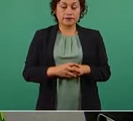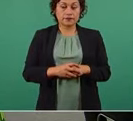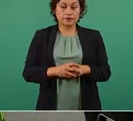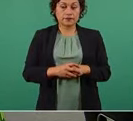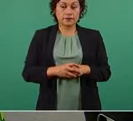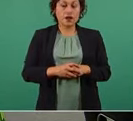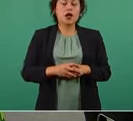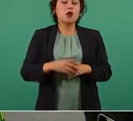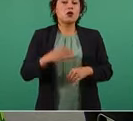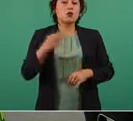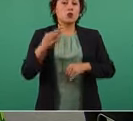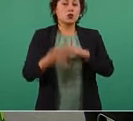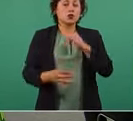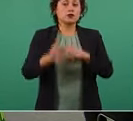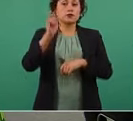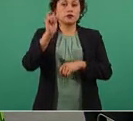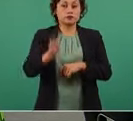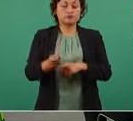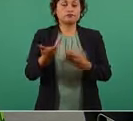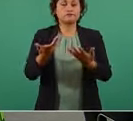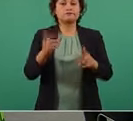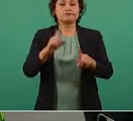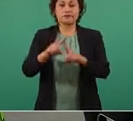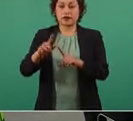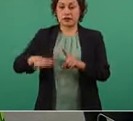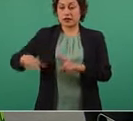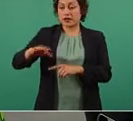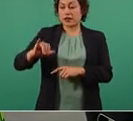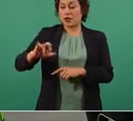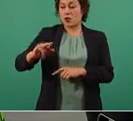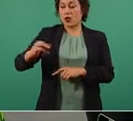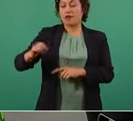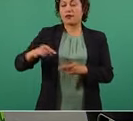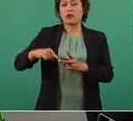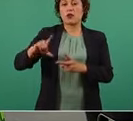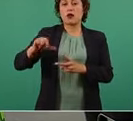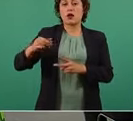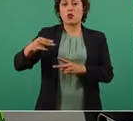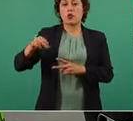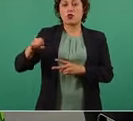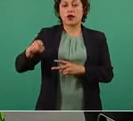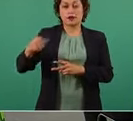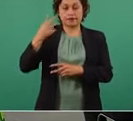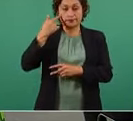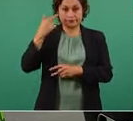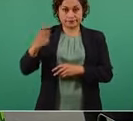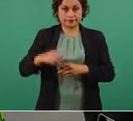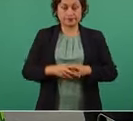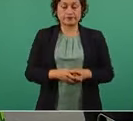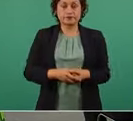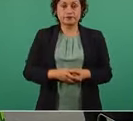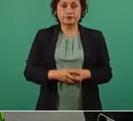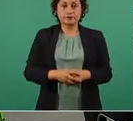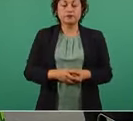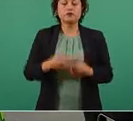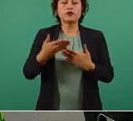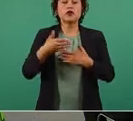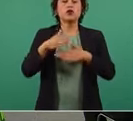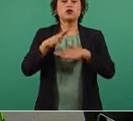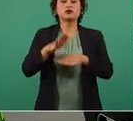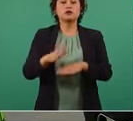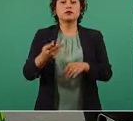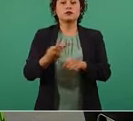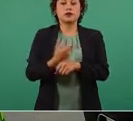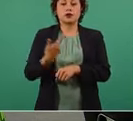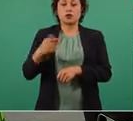Y por último, los mandos especiales en Badiraguato y La Laguna. La que sigue, por favor. En lo que se refiere a operaciones del Golfo